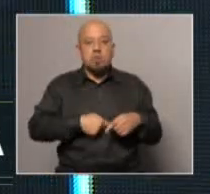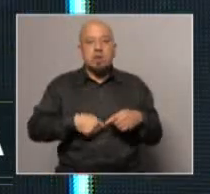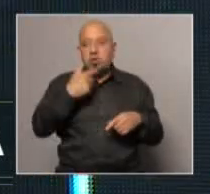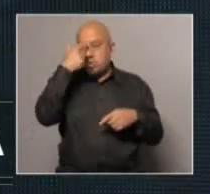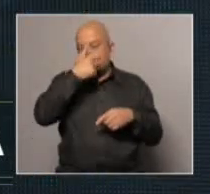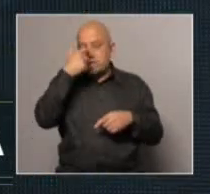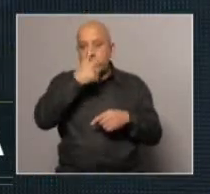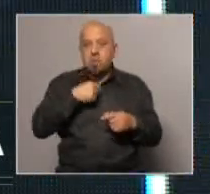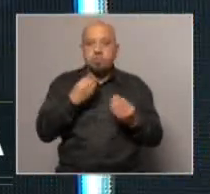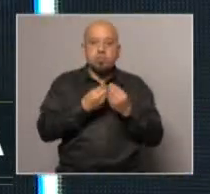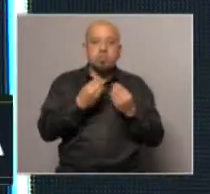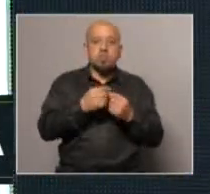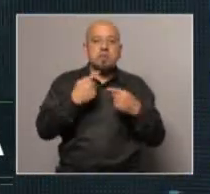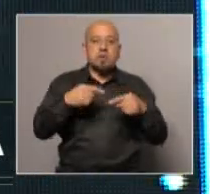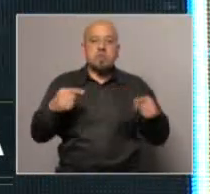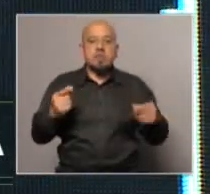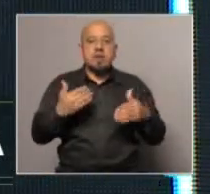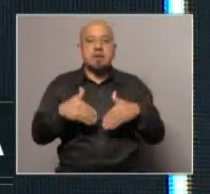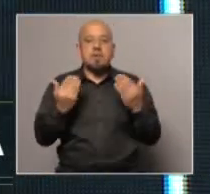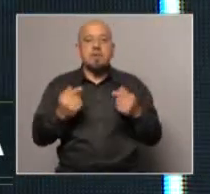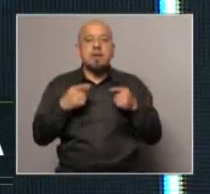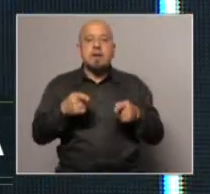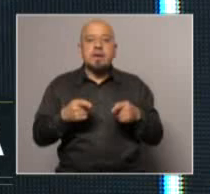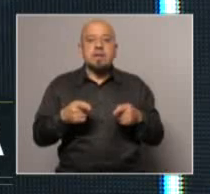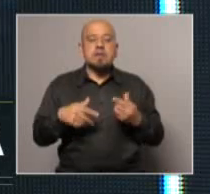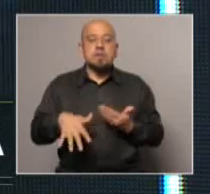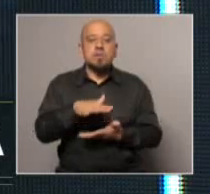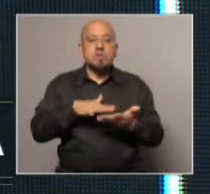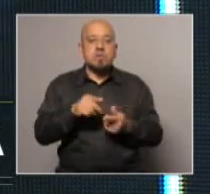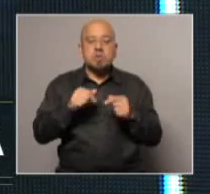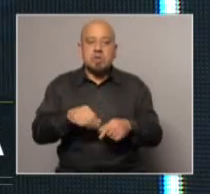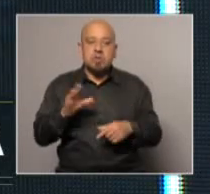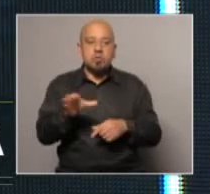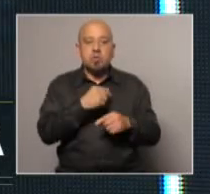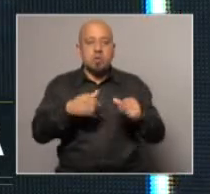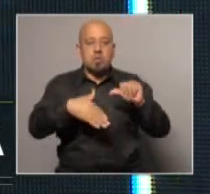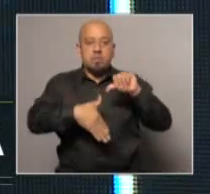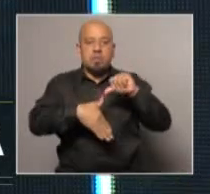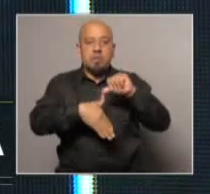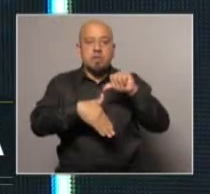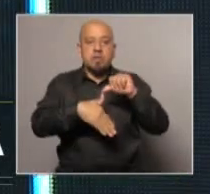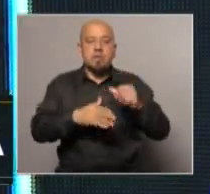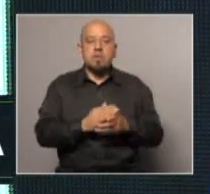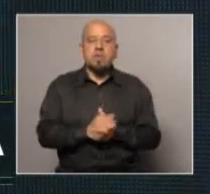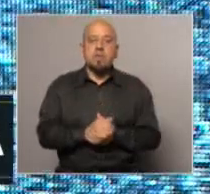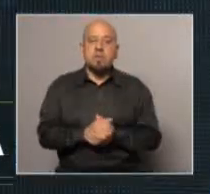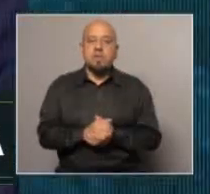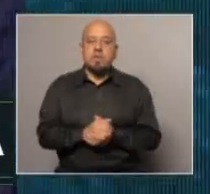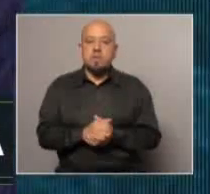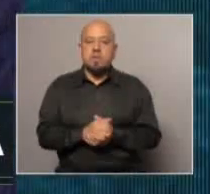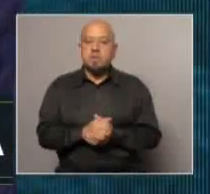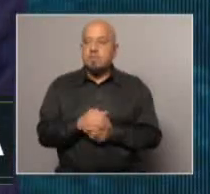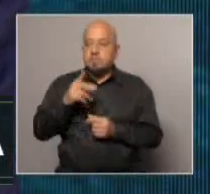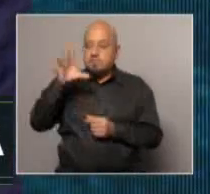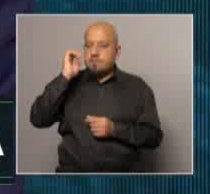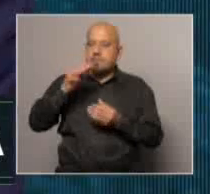cegueras, muchas cosas graves. Y esta situación no pasa solo en Uruguay, pasa en toda América Latina. Me acordé de una vieja frase